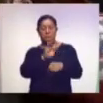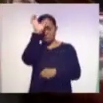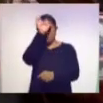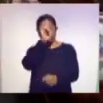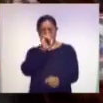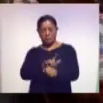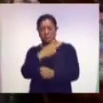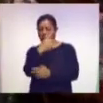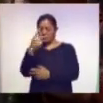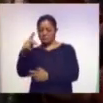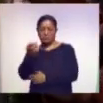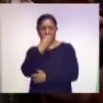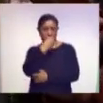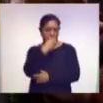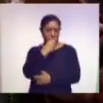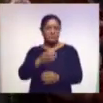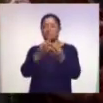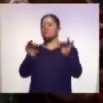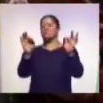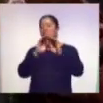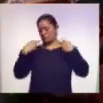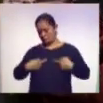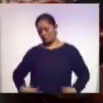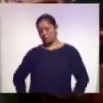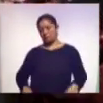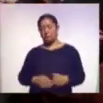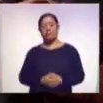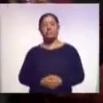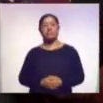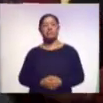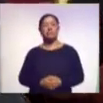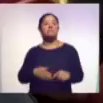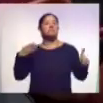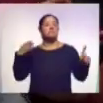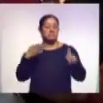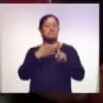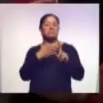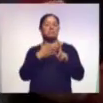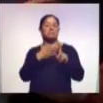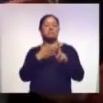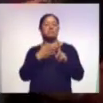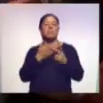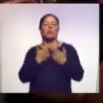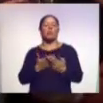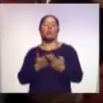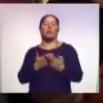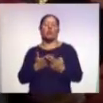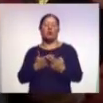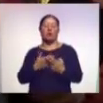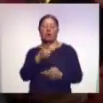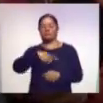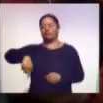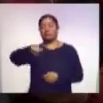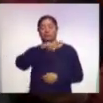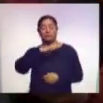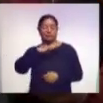la comida, de la forma de vestir, tiene que ver precisamente con la riqueza que nosotros tenemos por haber tenido la